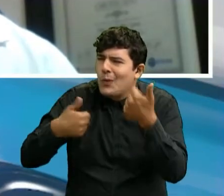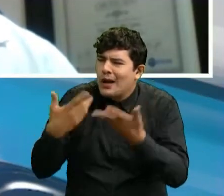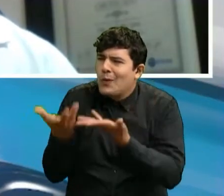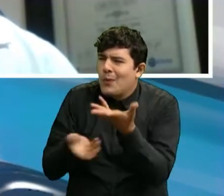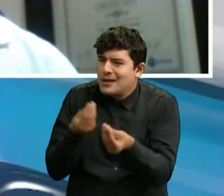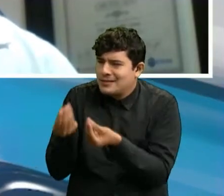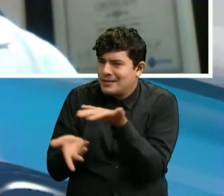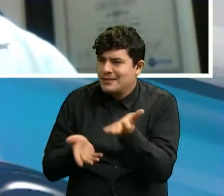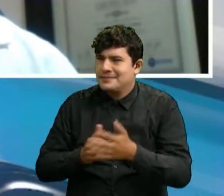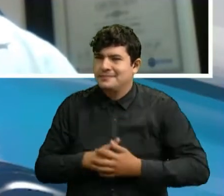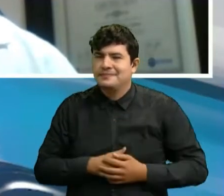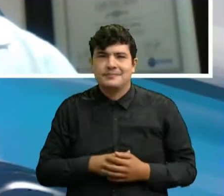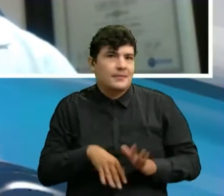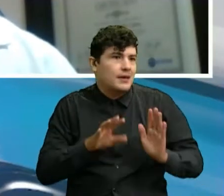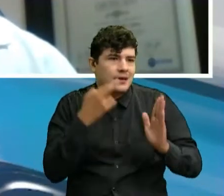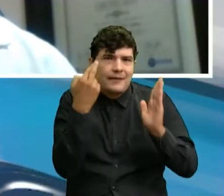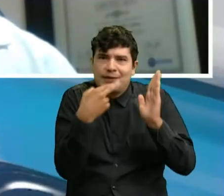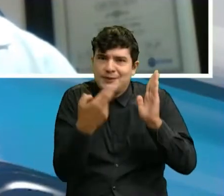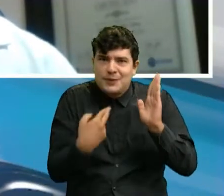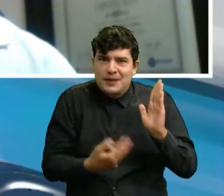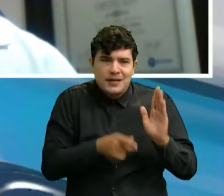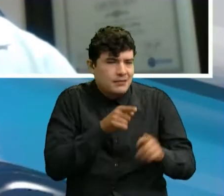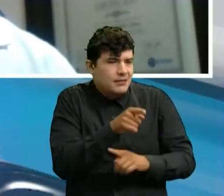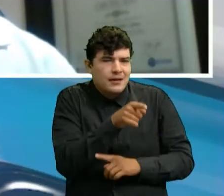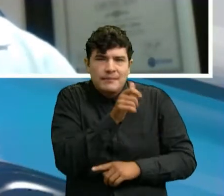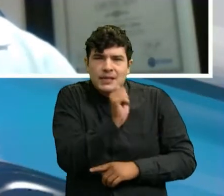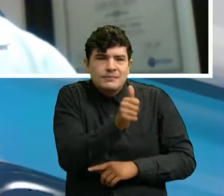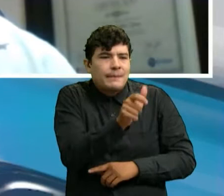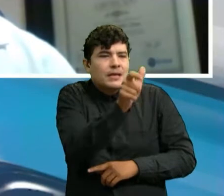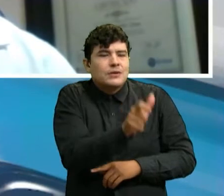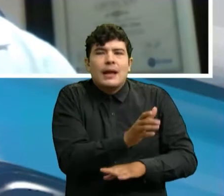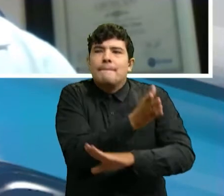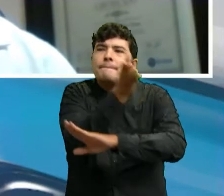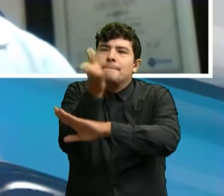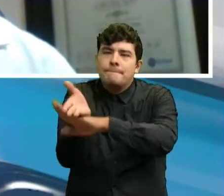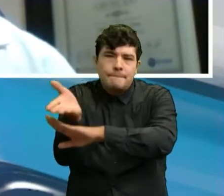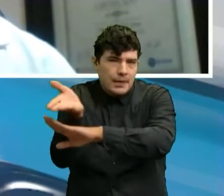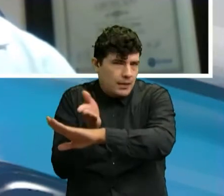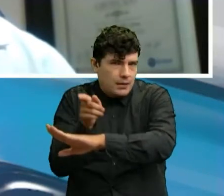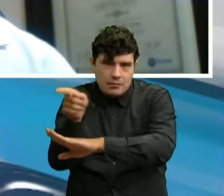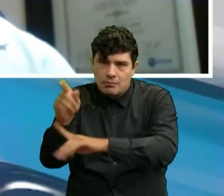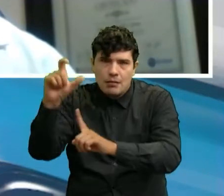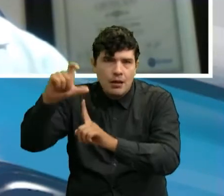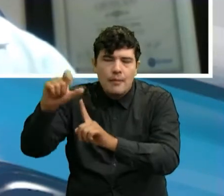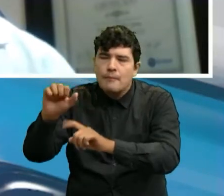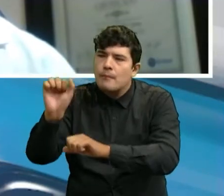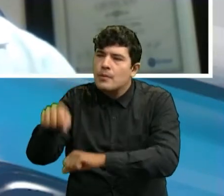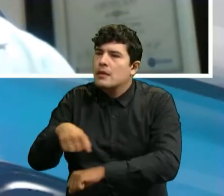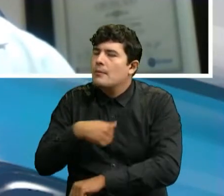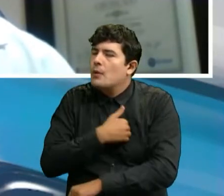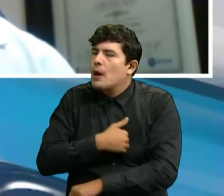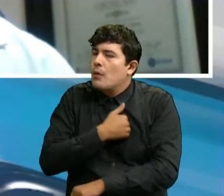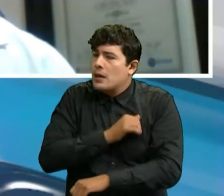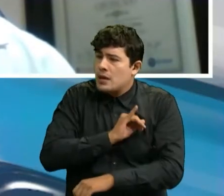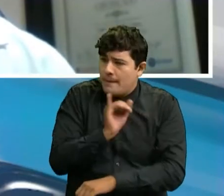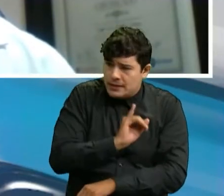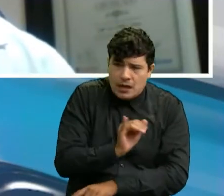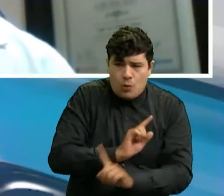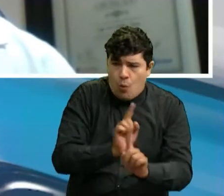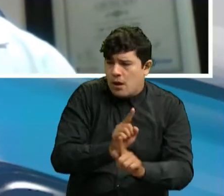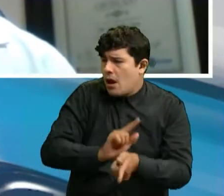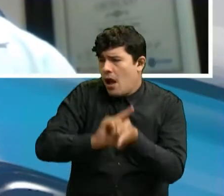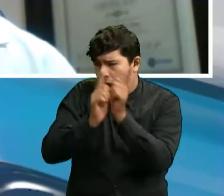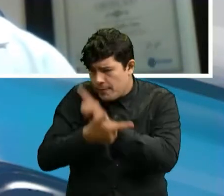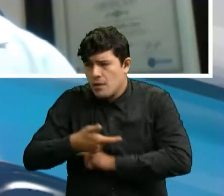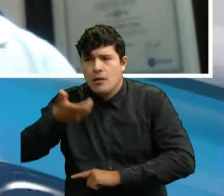No, hacer la revisión y él mismo puede pedirle a la entidad que le haga el cambio de pensión de invalidez a vejez. Es un derecho que